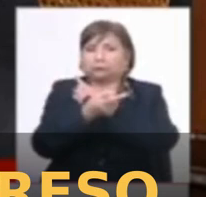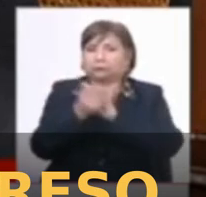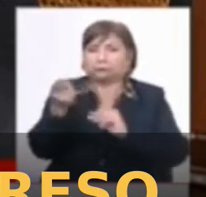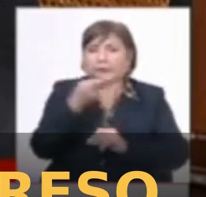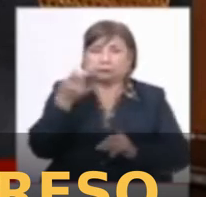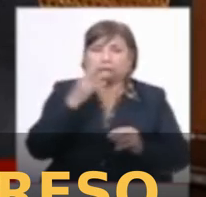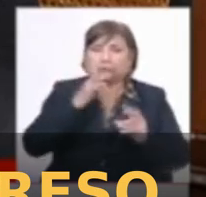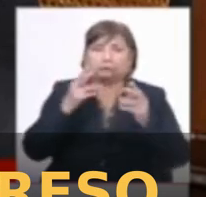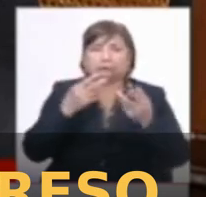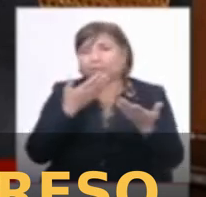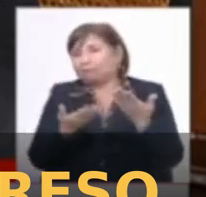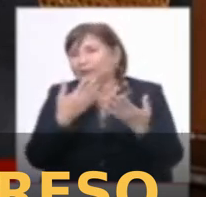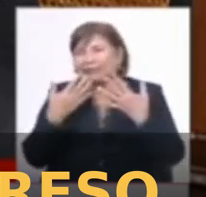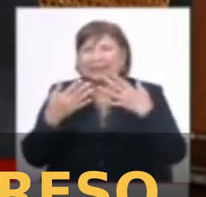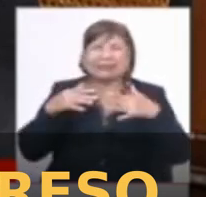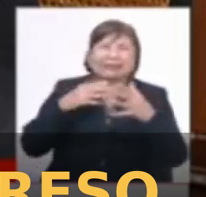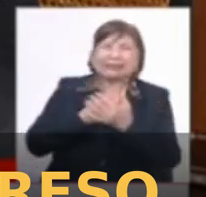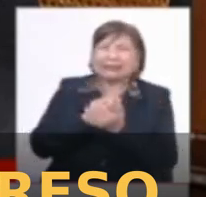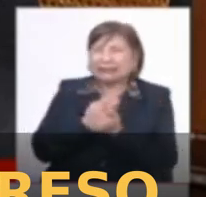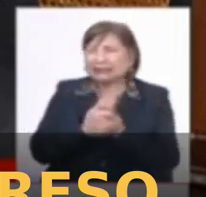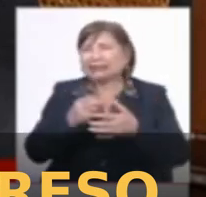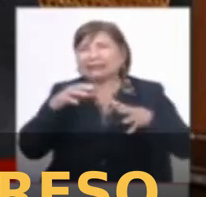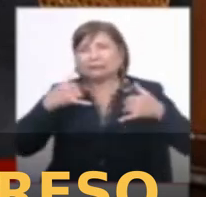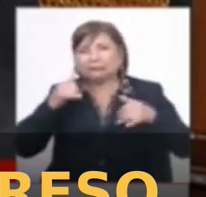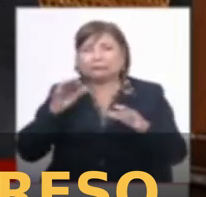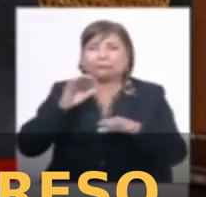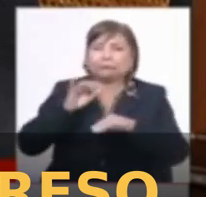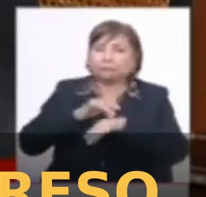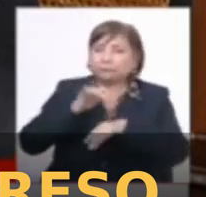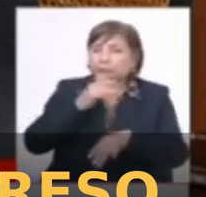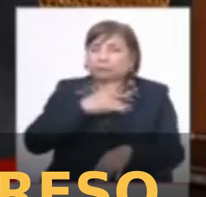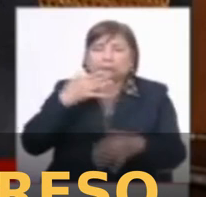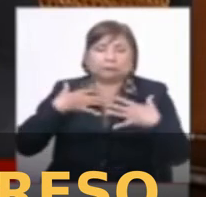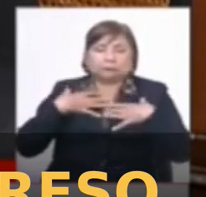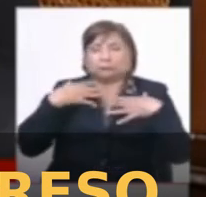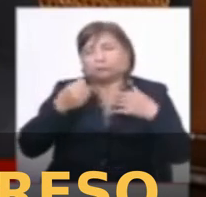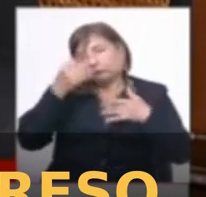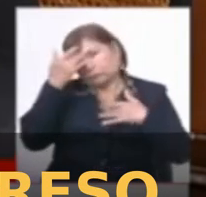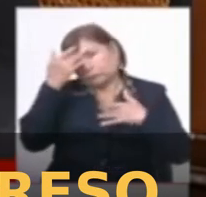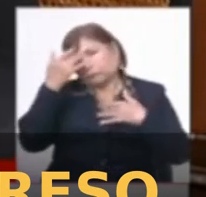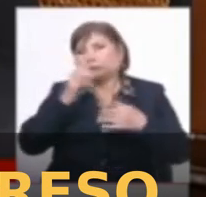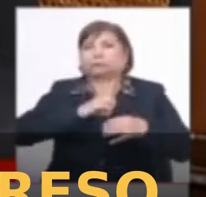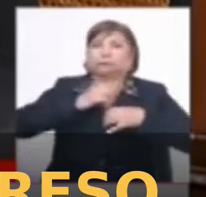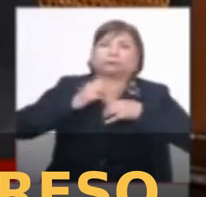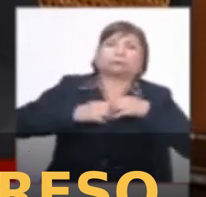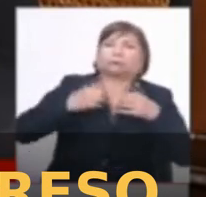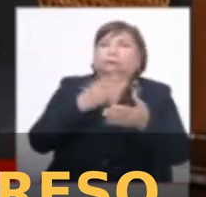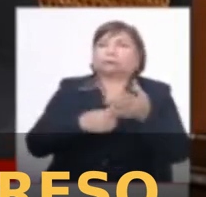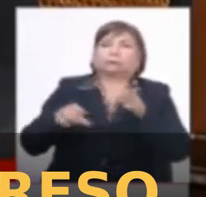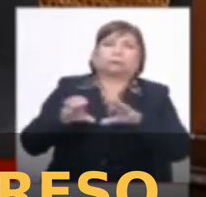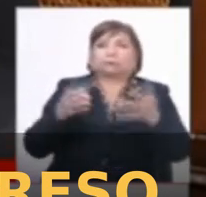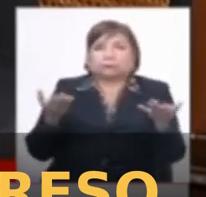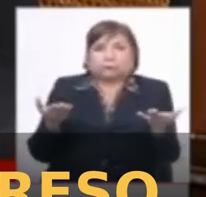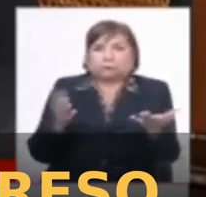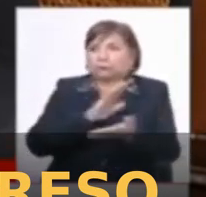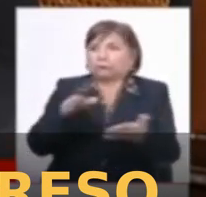ellos y Bruno se encontraba en una situación bastante delicada, tanto de salud y emocional, porque no sabía qué hacer de todas las